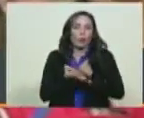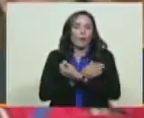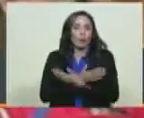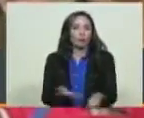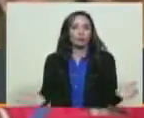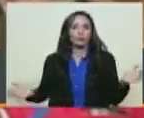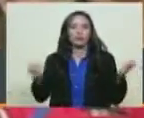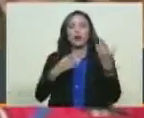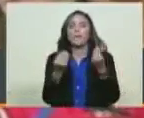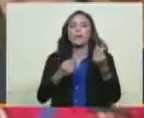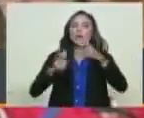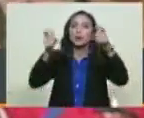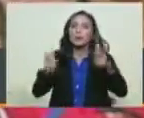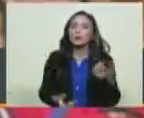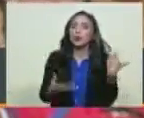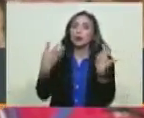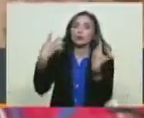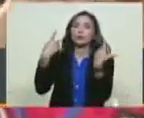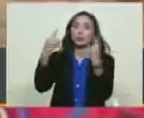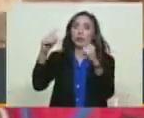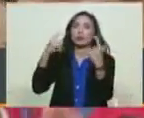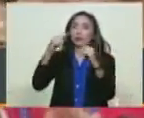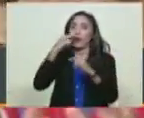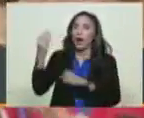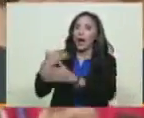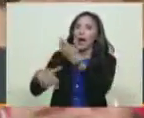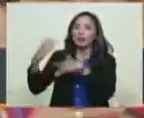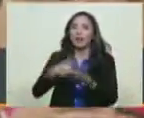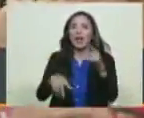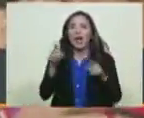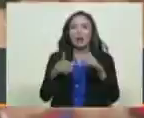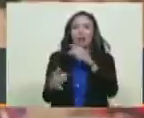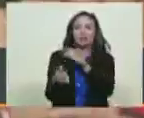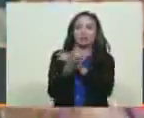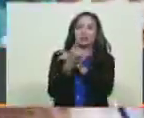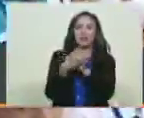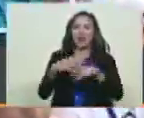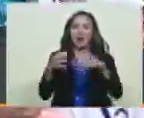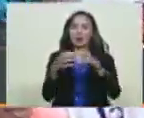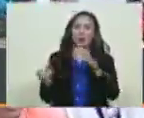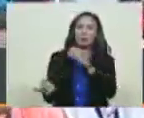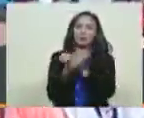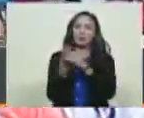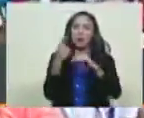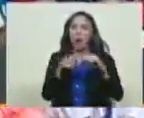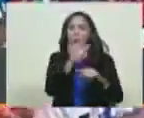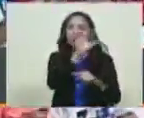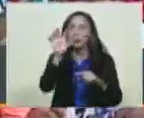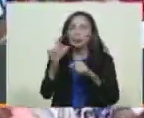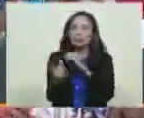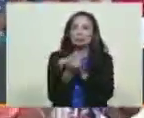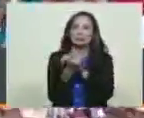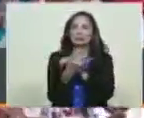abiertos a nuestros hermanos venezolanos fuera de nuestro país